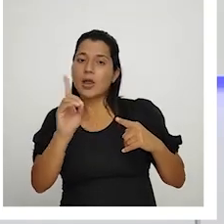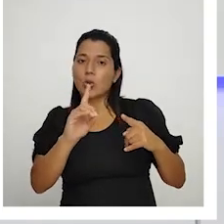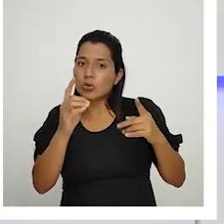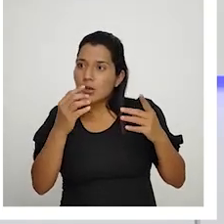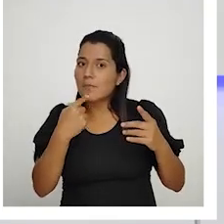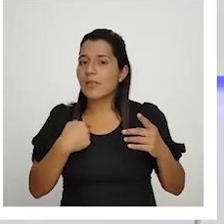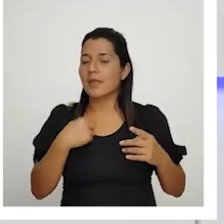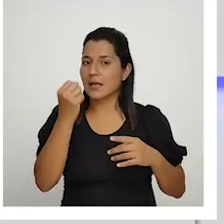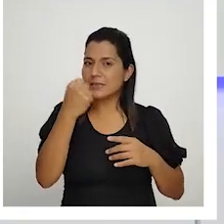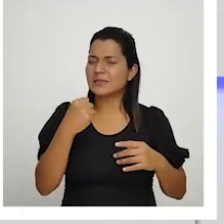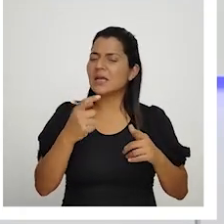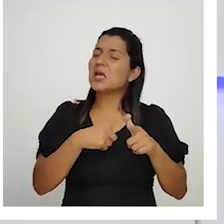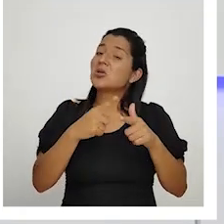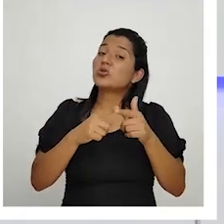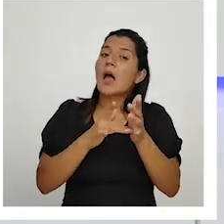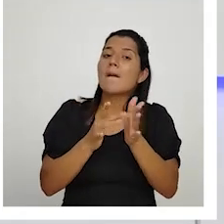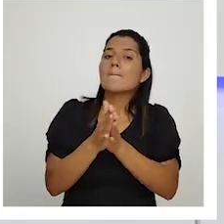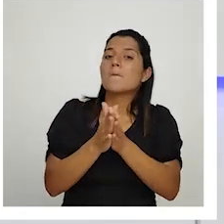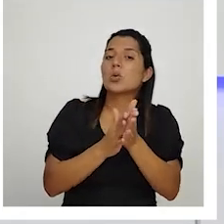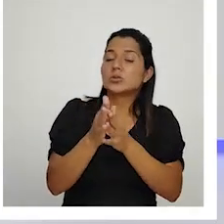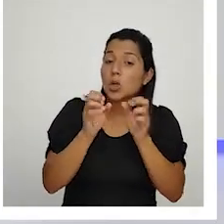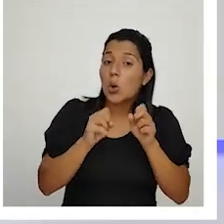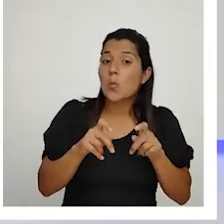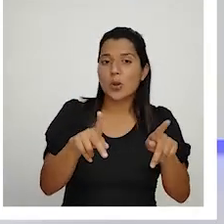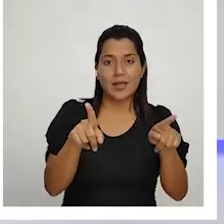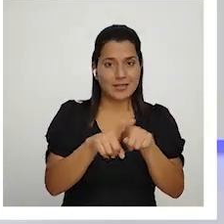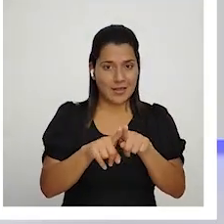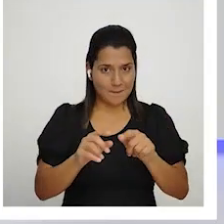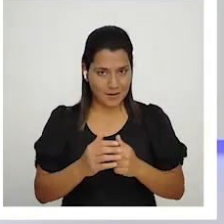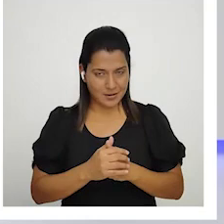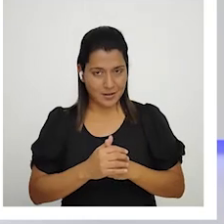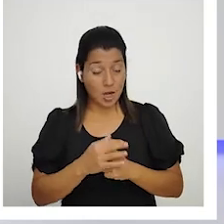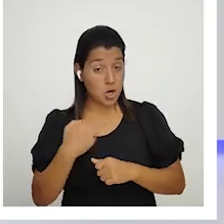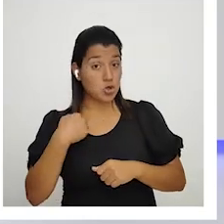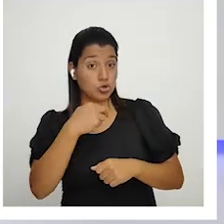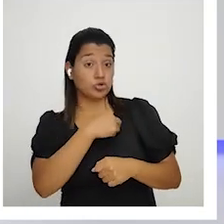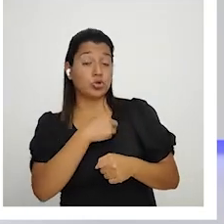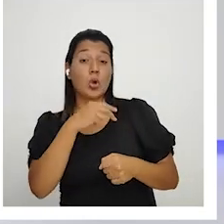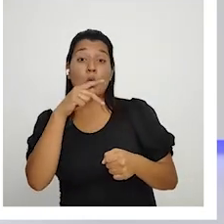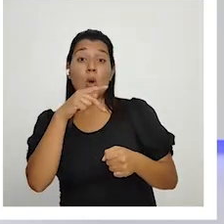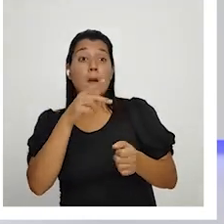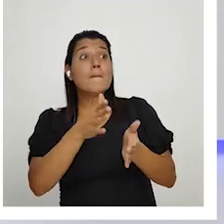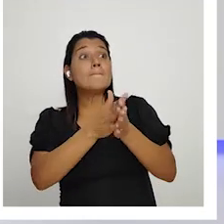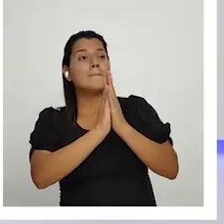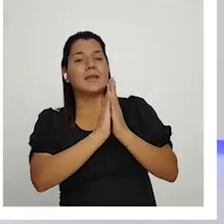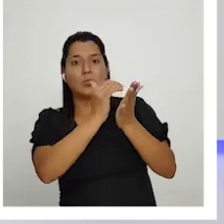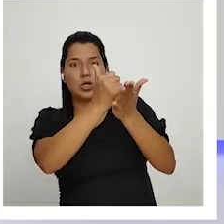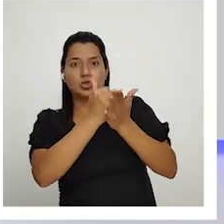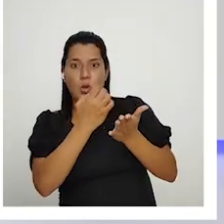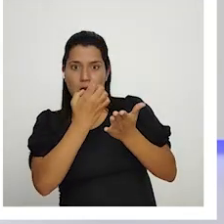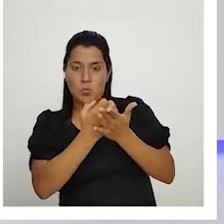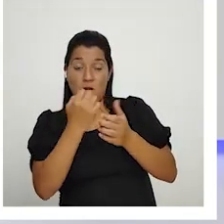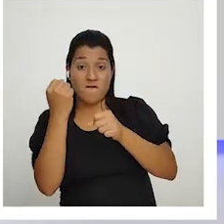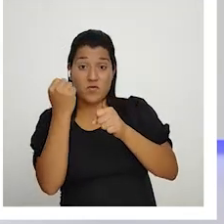las oportunidades que aparecen también, ¿verdad? Con eso que te decía, de que aplicamos a este financiamiento de la fundación para